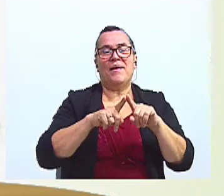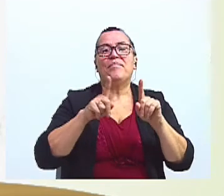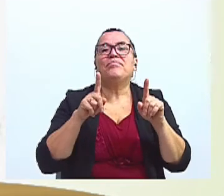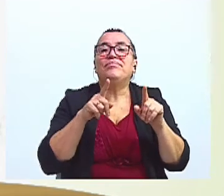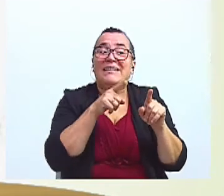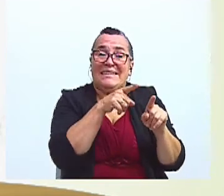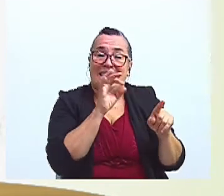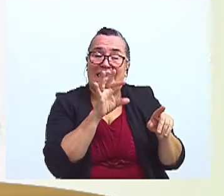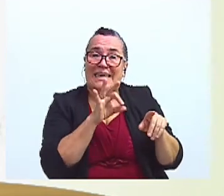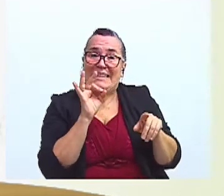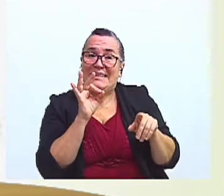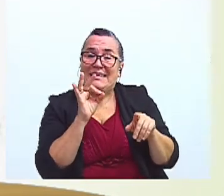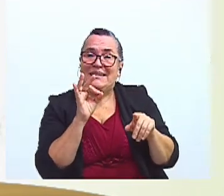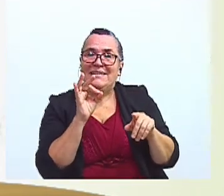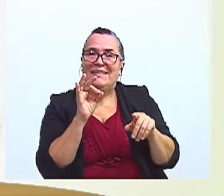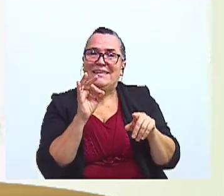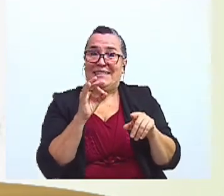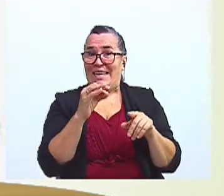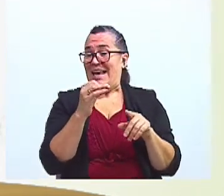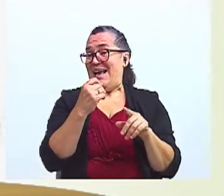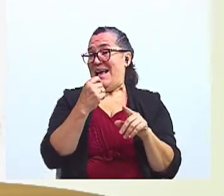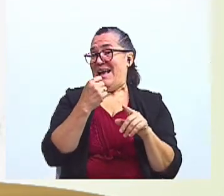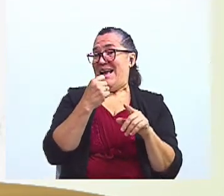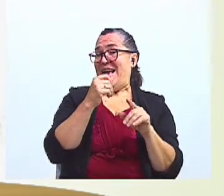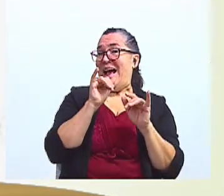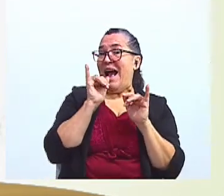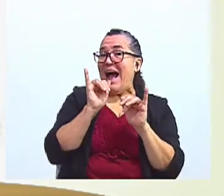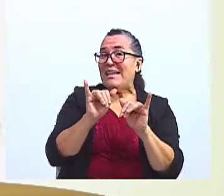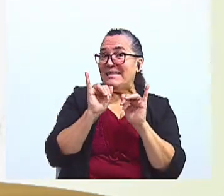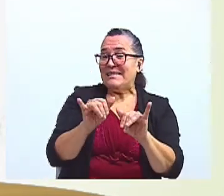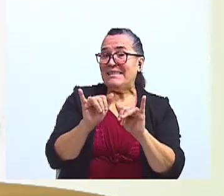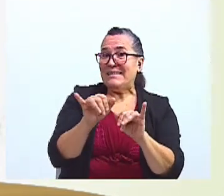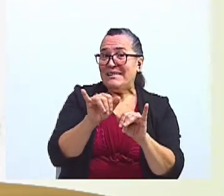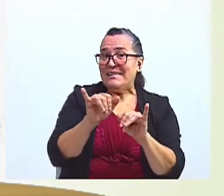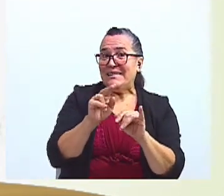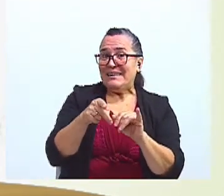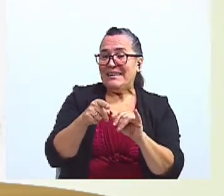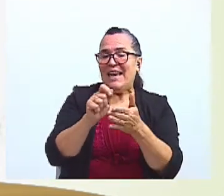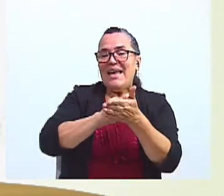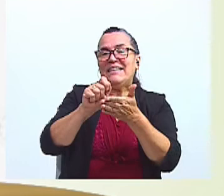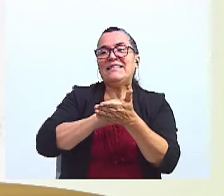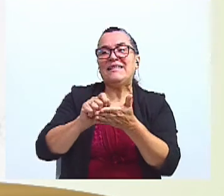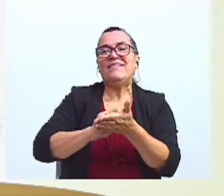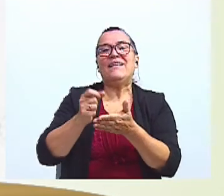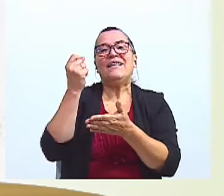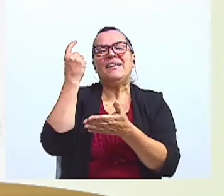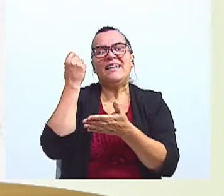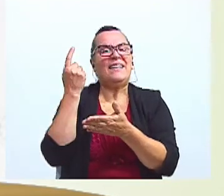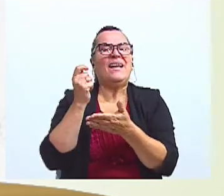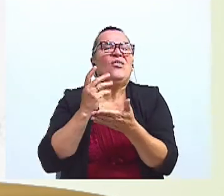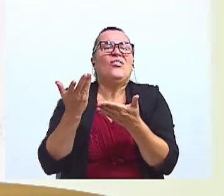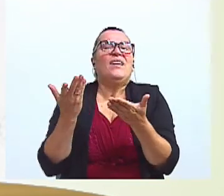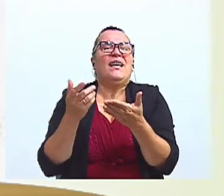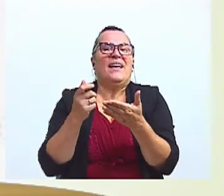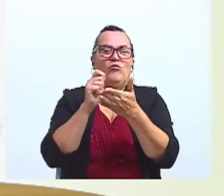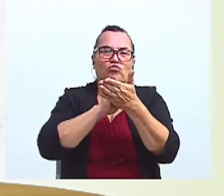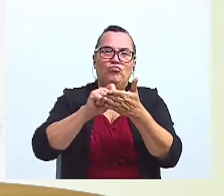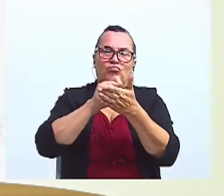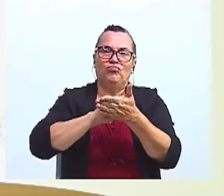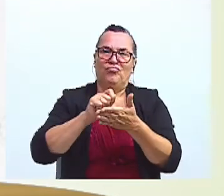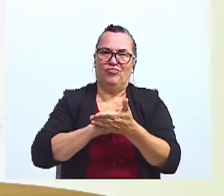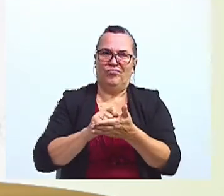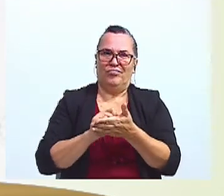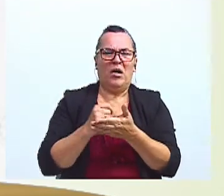puedan asimismo hacer escritura de lo que hayan entendido. ¿Con qué